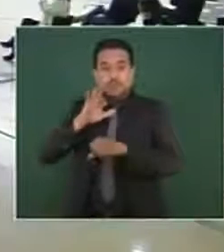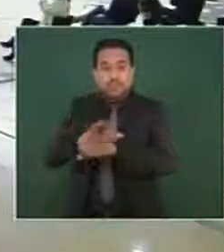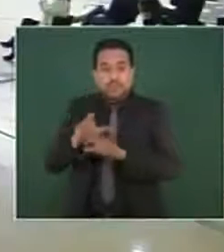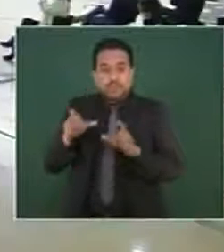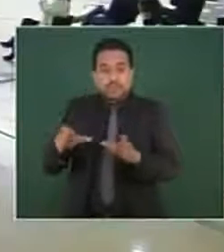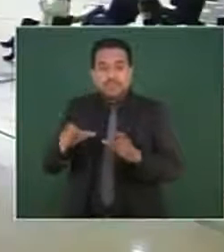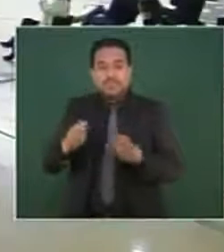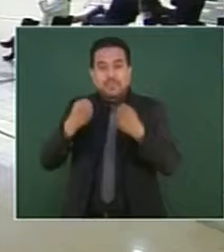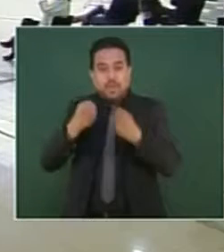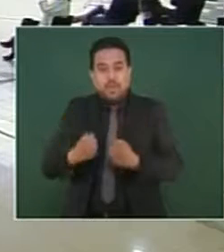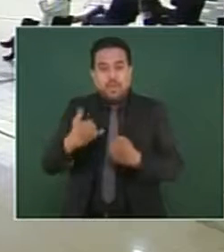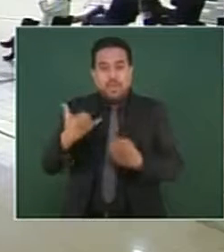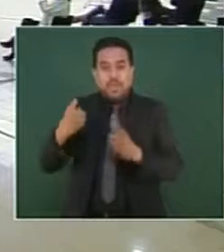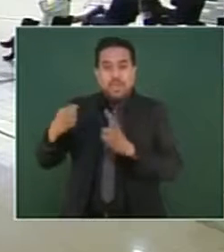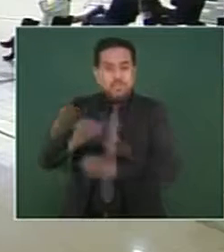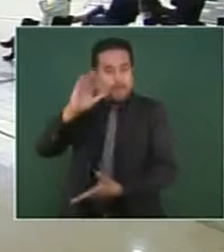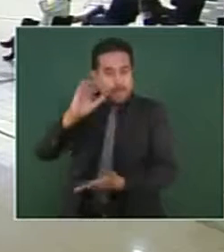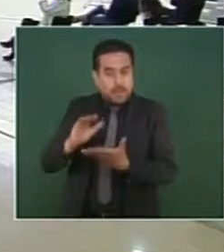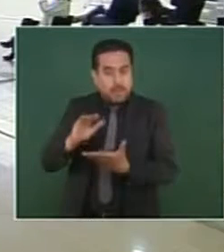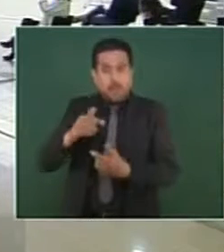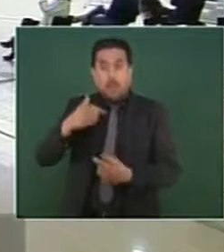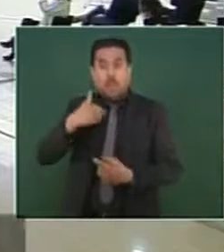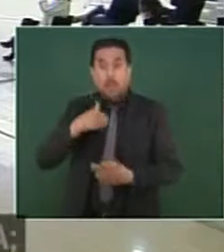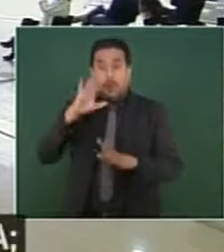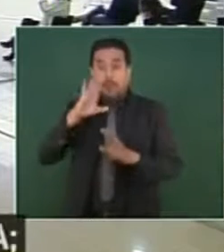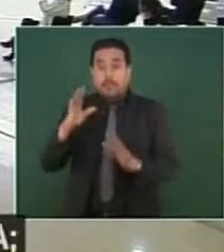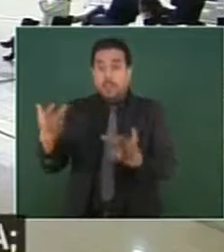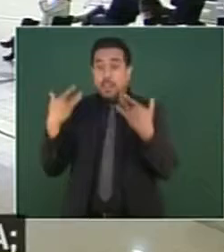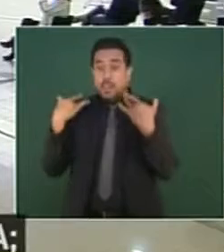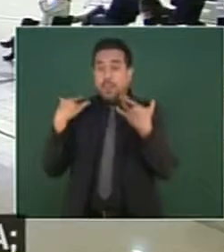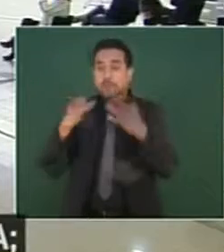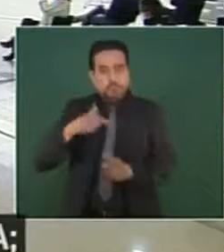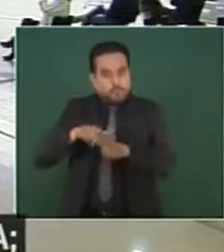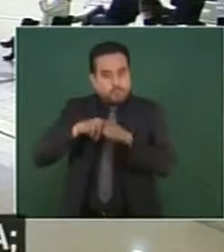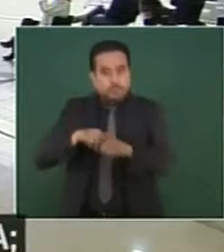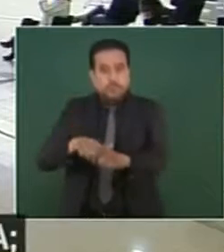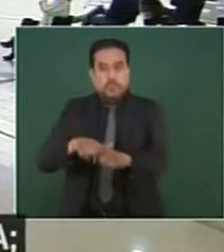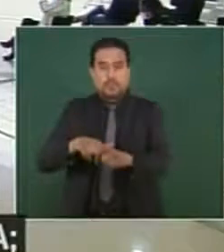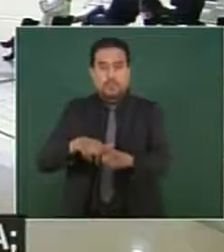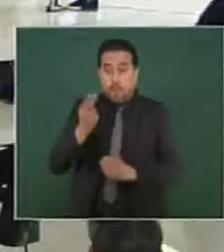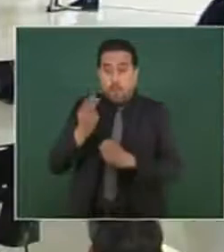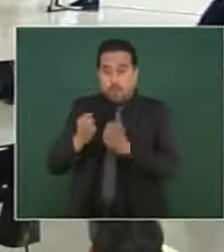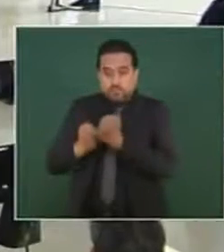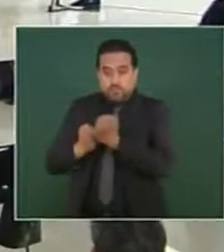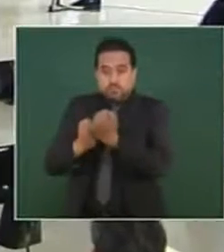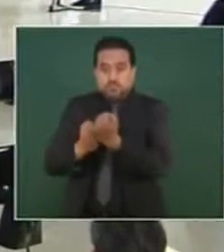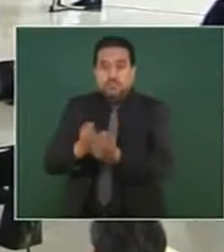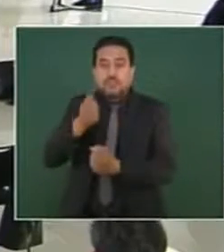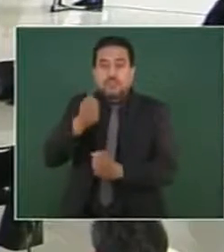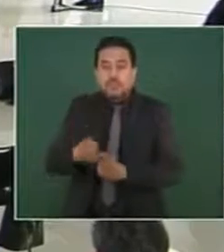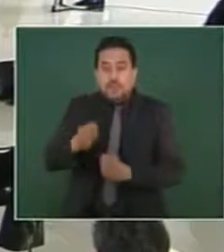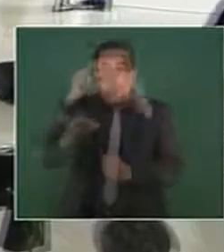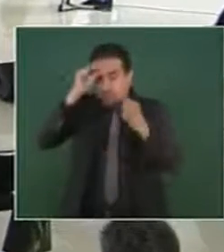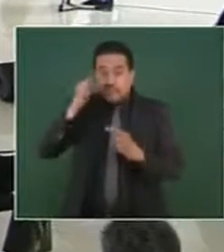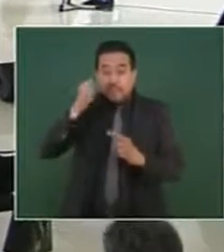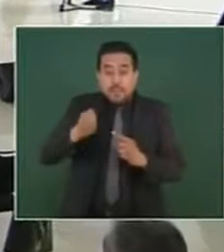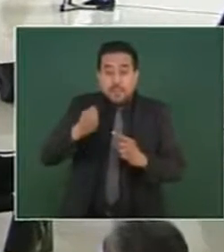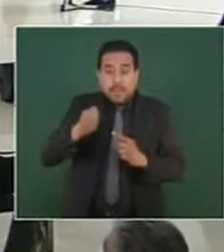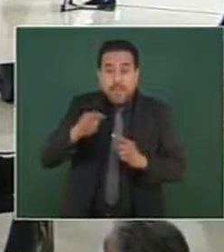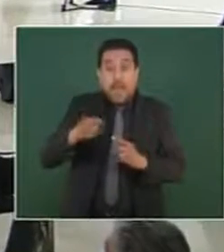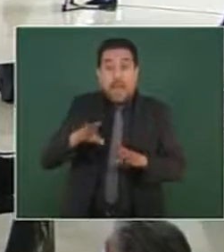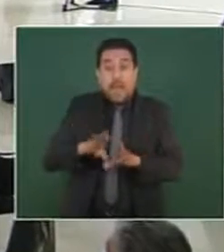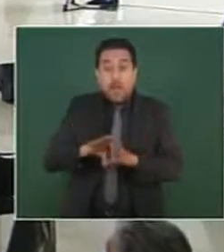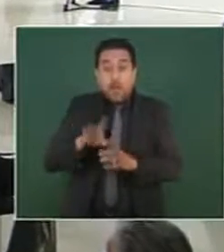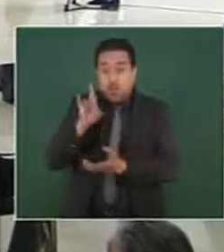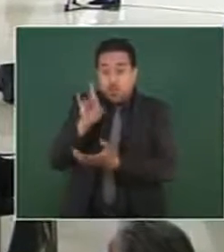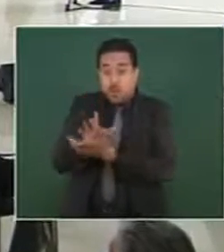seguridad. No nos hemos quedado con los brazos cruzados ni le hemos dado la espalda al problema. No solo es un asunto de